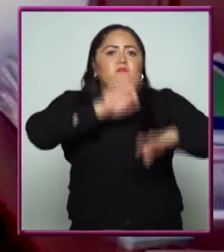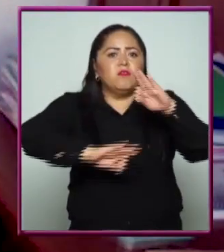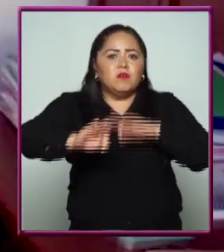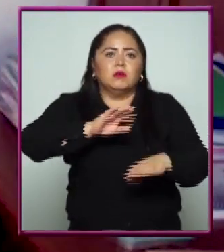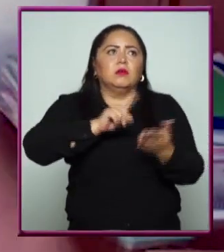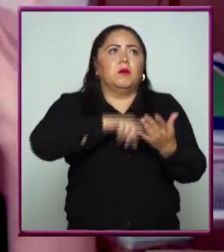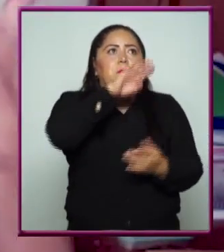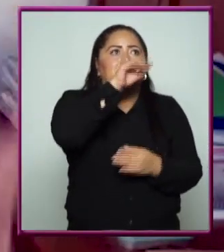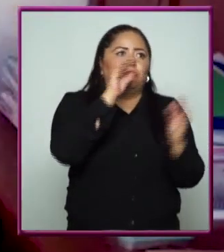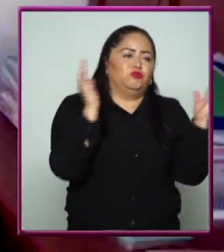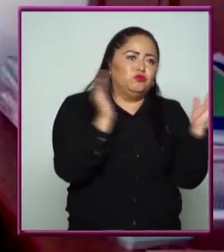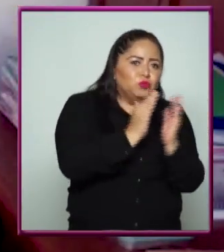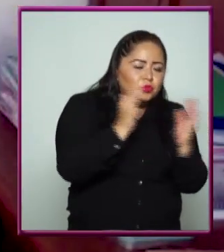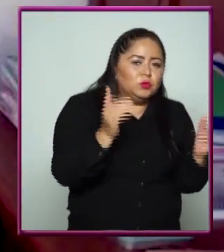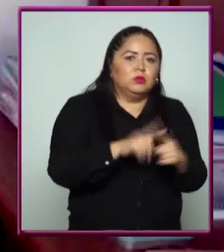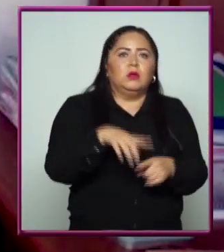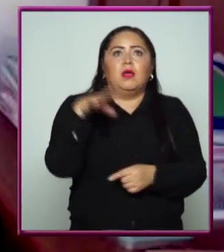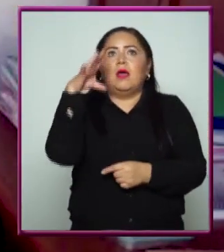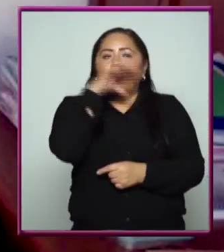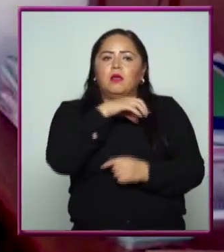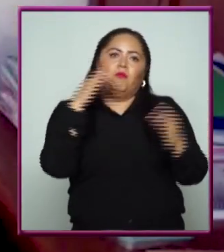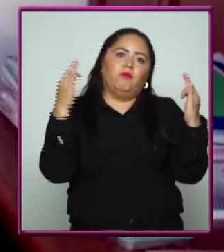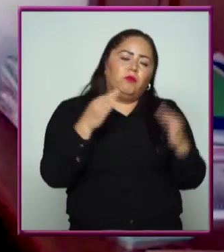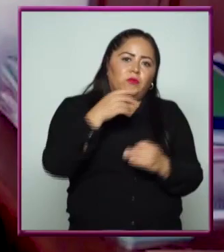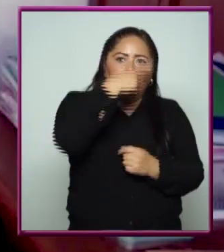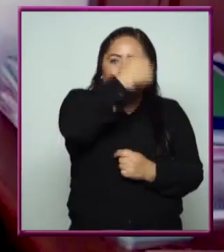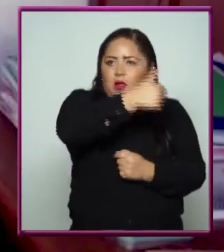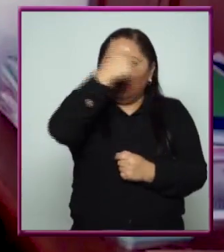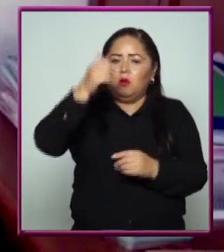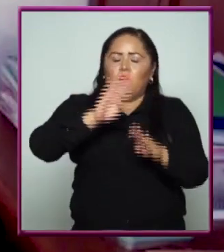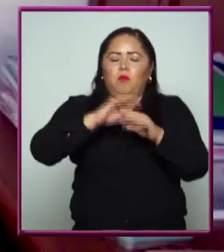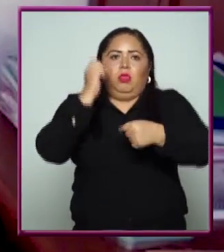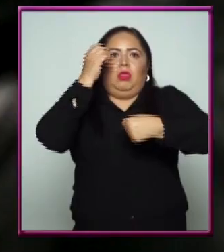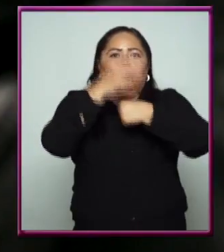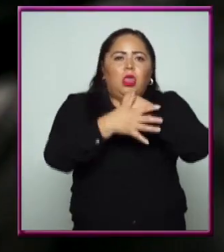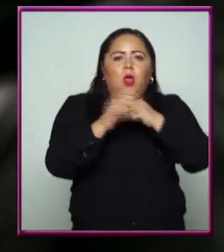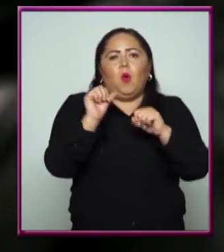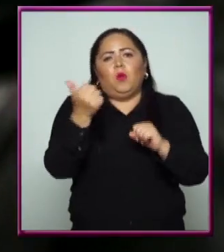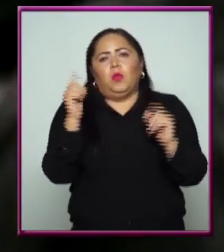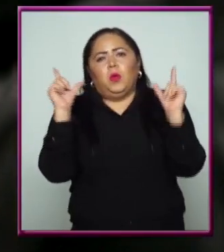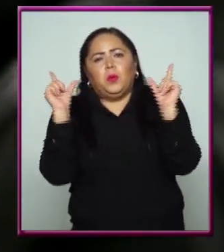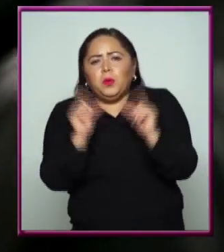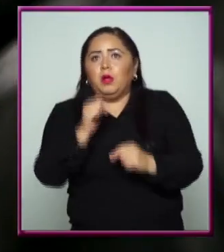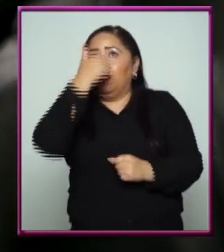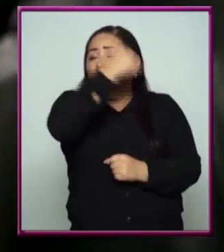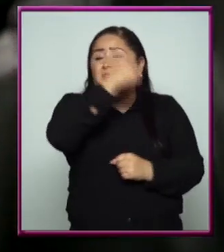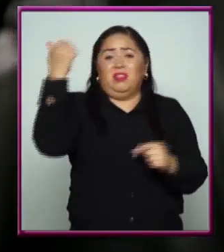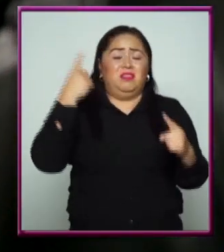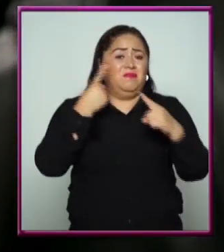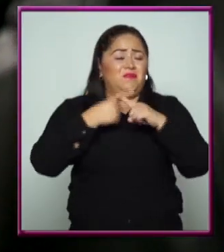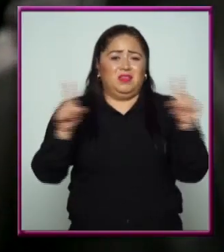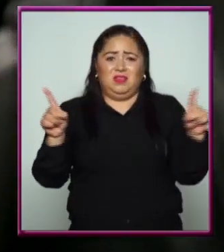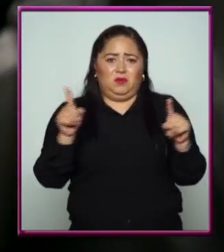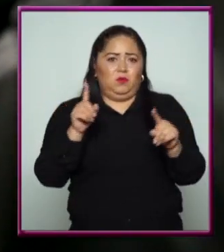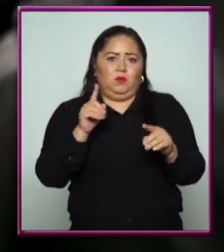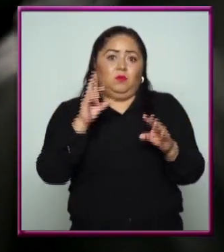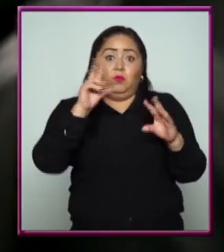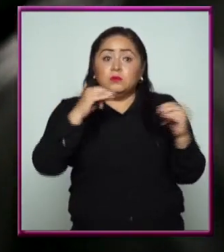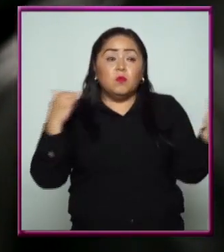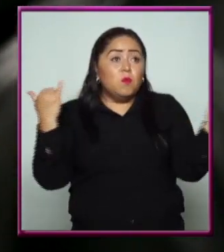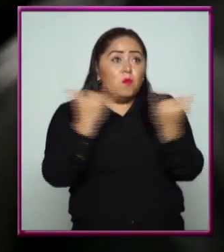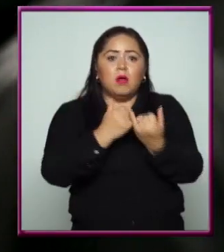su masa, tiene su temperatura, tiene su brillo, ¿sí? Que la distingue